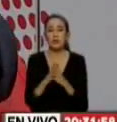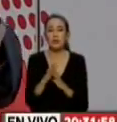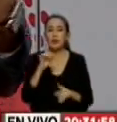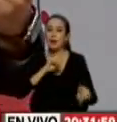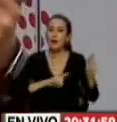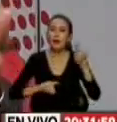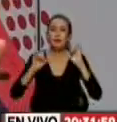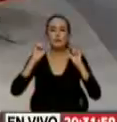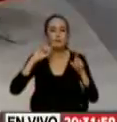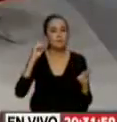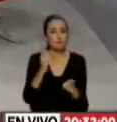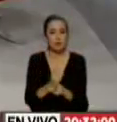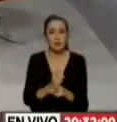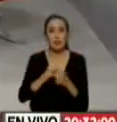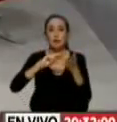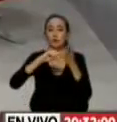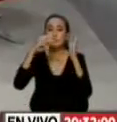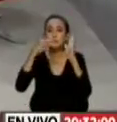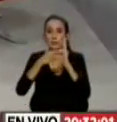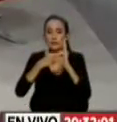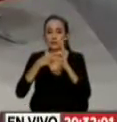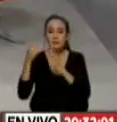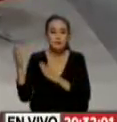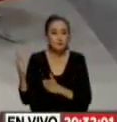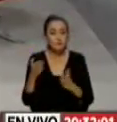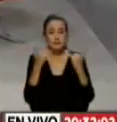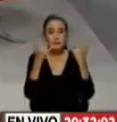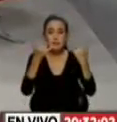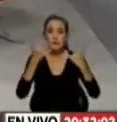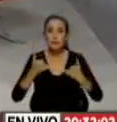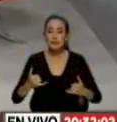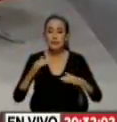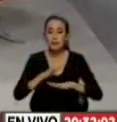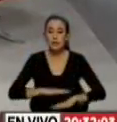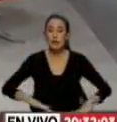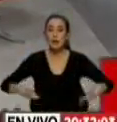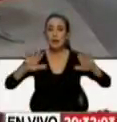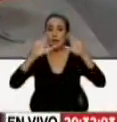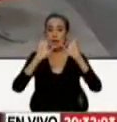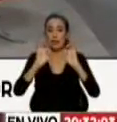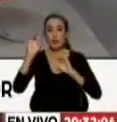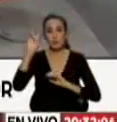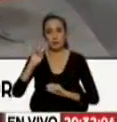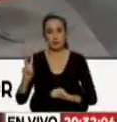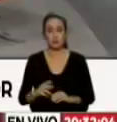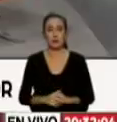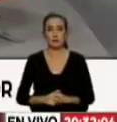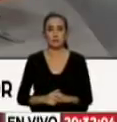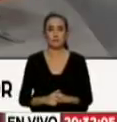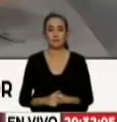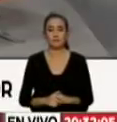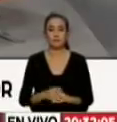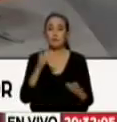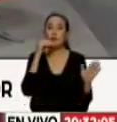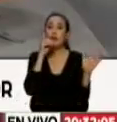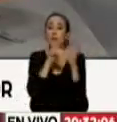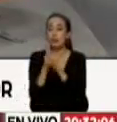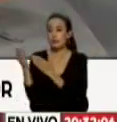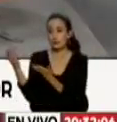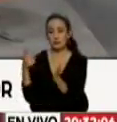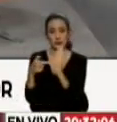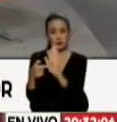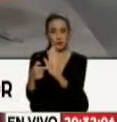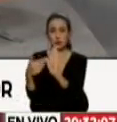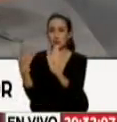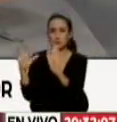que, insisto, es una definición, creo yo, del libro de lo que está pasando lamentablemente en este momento en Venezuela. Pero entonces, si esta demanda no tiene una